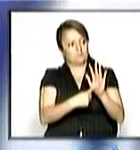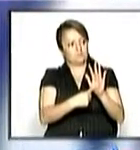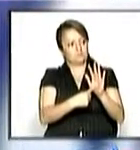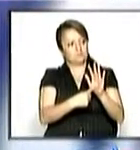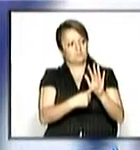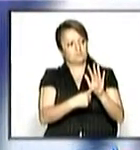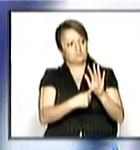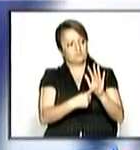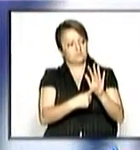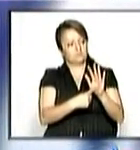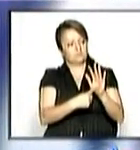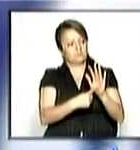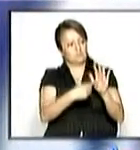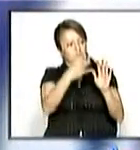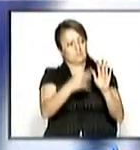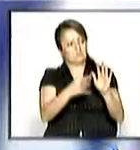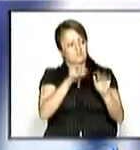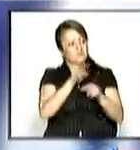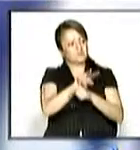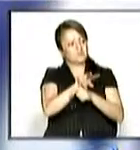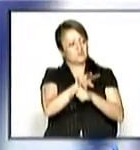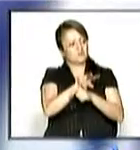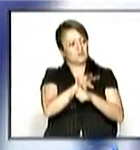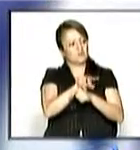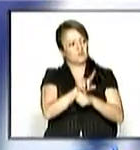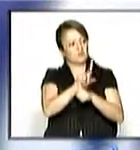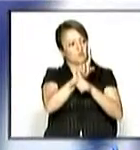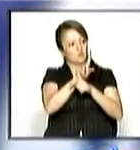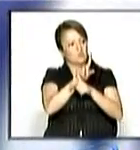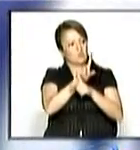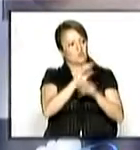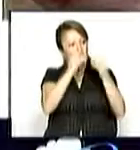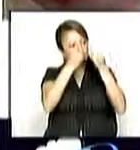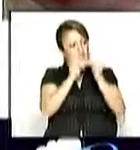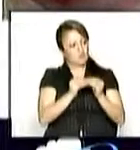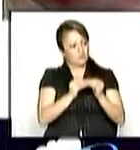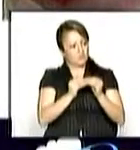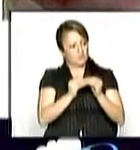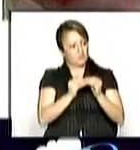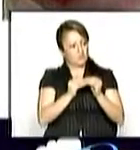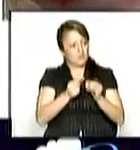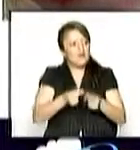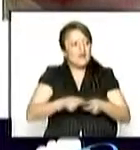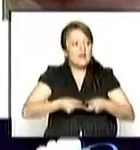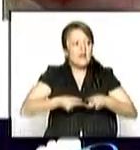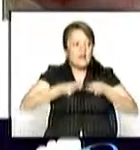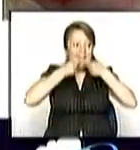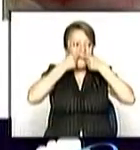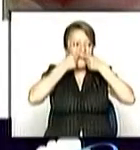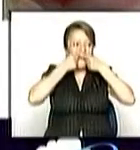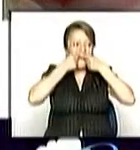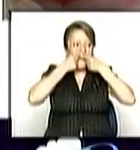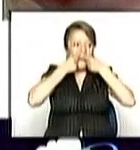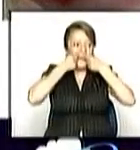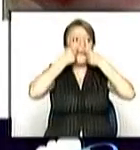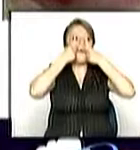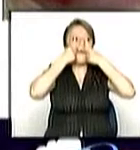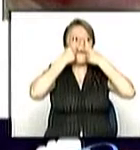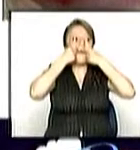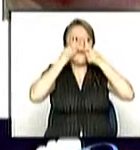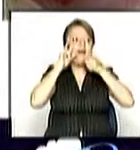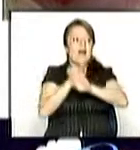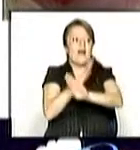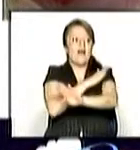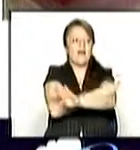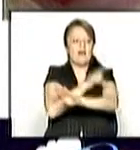Ahí evidentemente se ve en una de las diapositivas unas incrustaciones en metal. Eso es lo que antiguamente hablaban